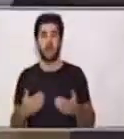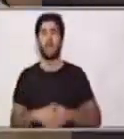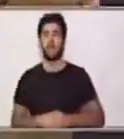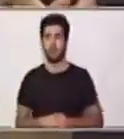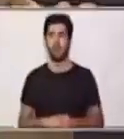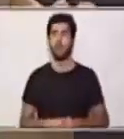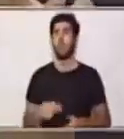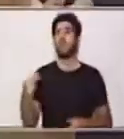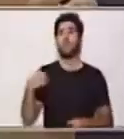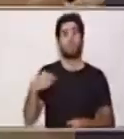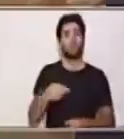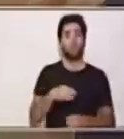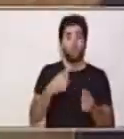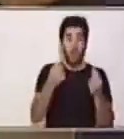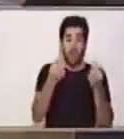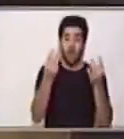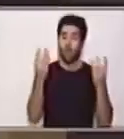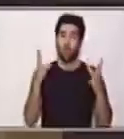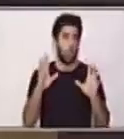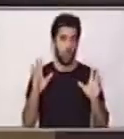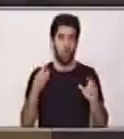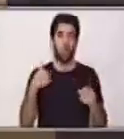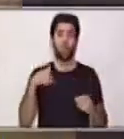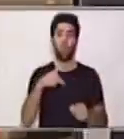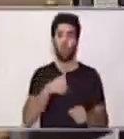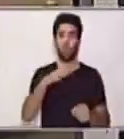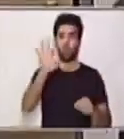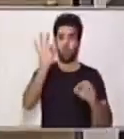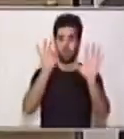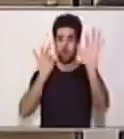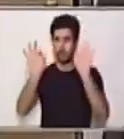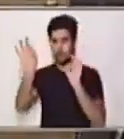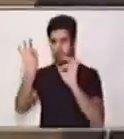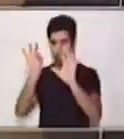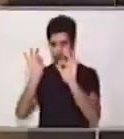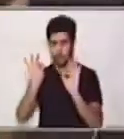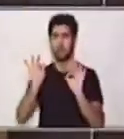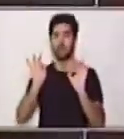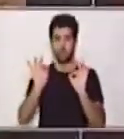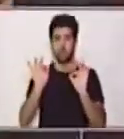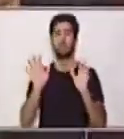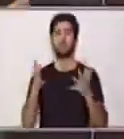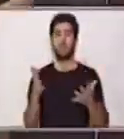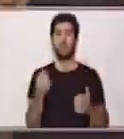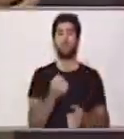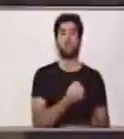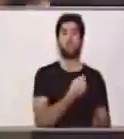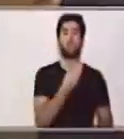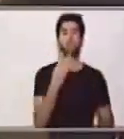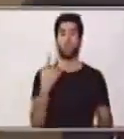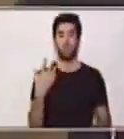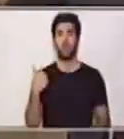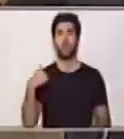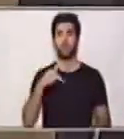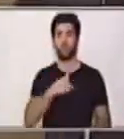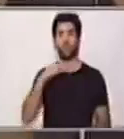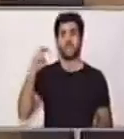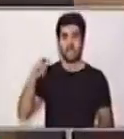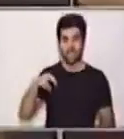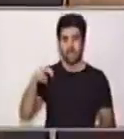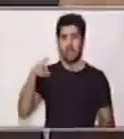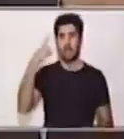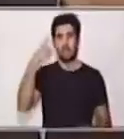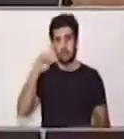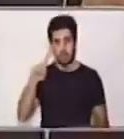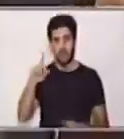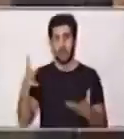no vamos a calcular, sino que vamos a seleccionar el número de intervalos que deseamos para